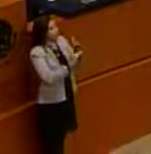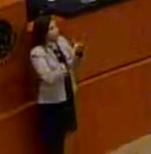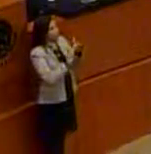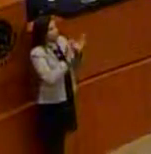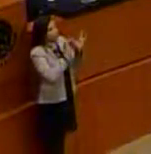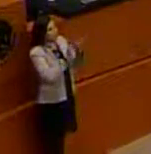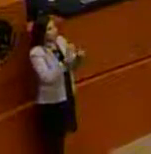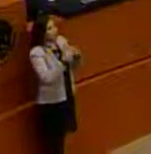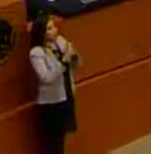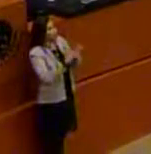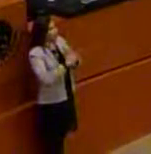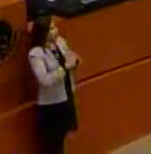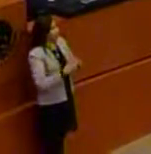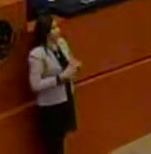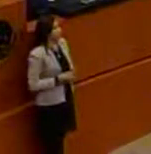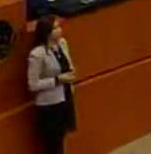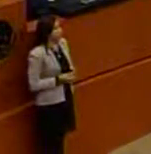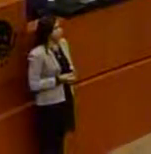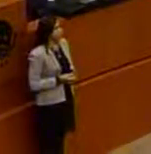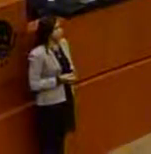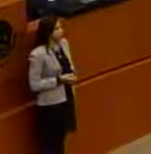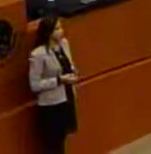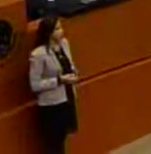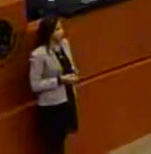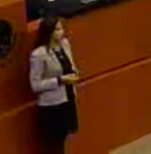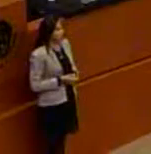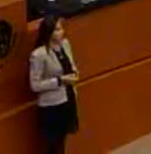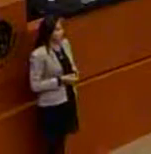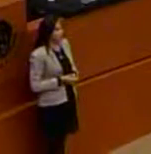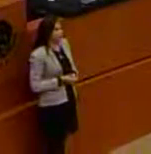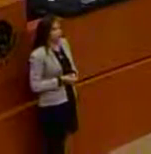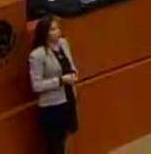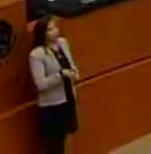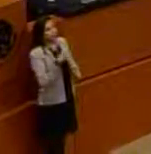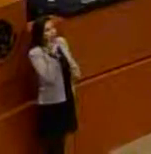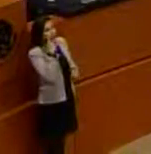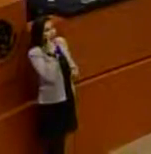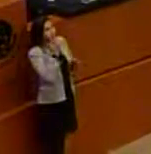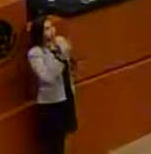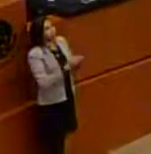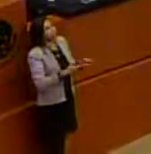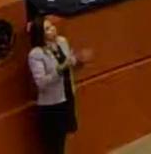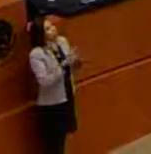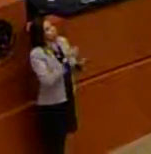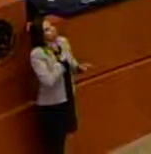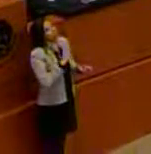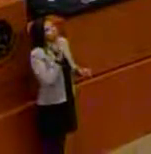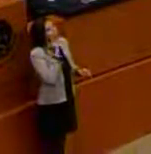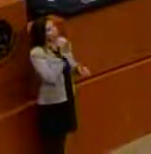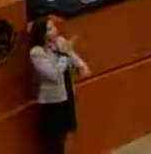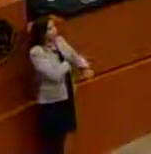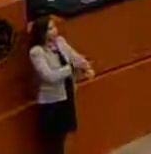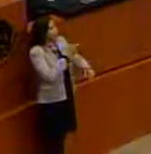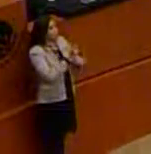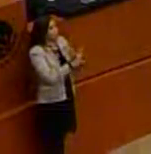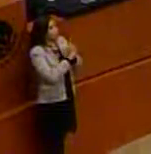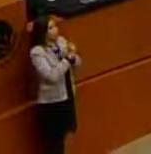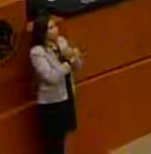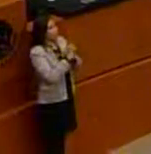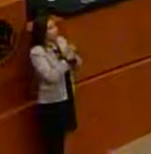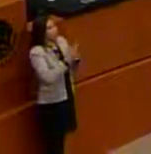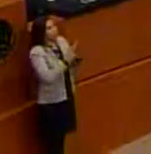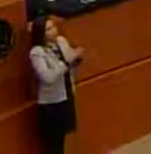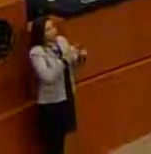están ocurriendo hacia Europa. Entonces, ojo, mi punto es, hay que analizar este problema en un